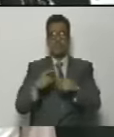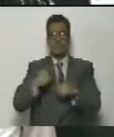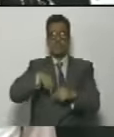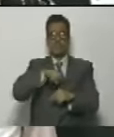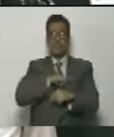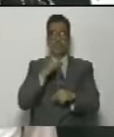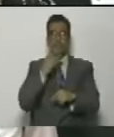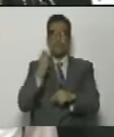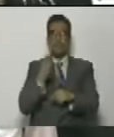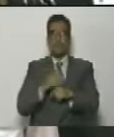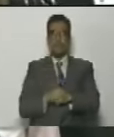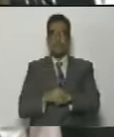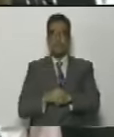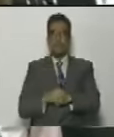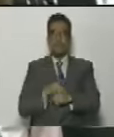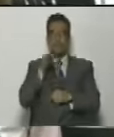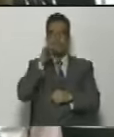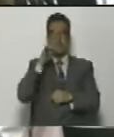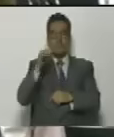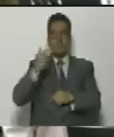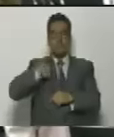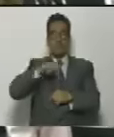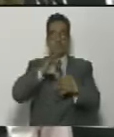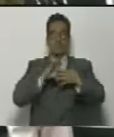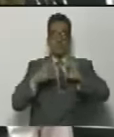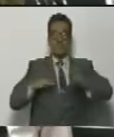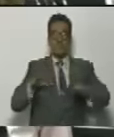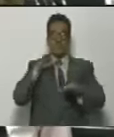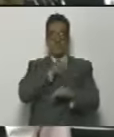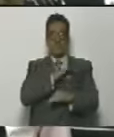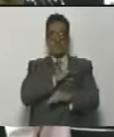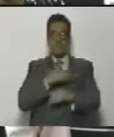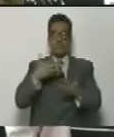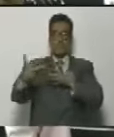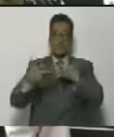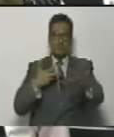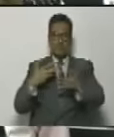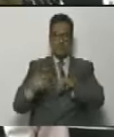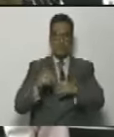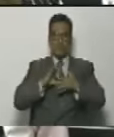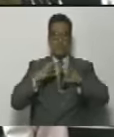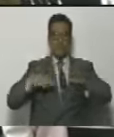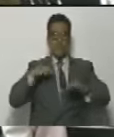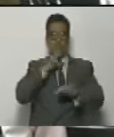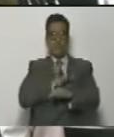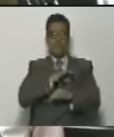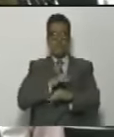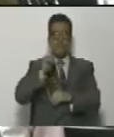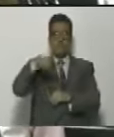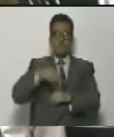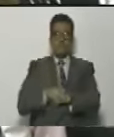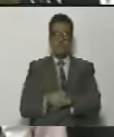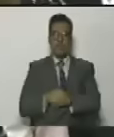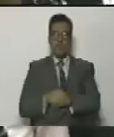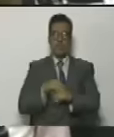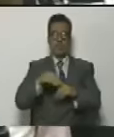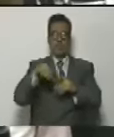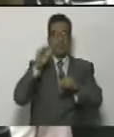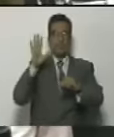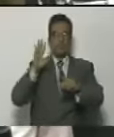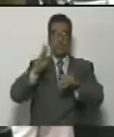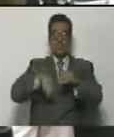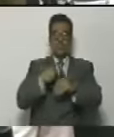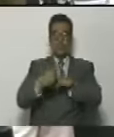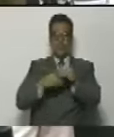gusta a nosotros los jóvenes, informar a través de las redes sociales, intercambiar a través de las redes sociales, y es por eso que también promete pues que